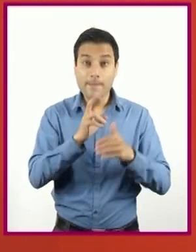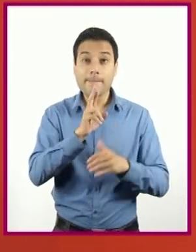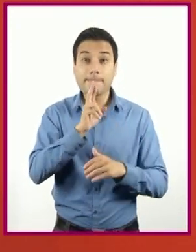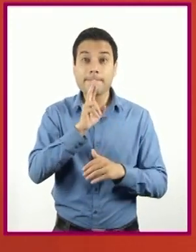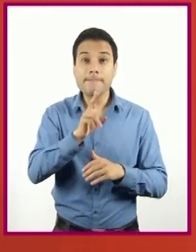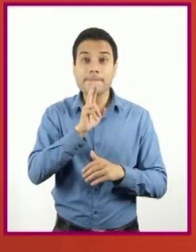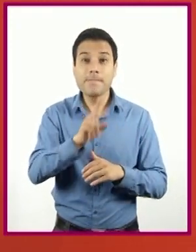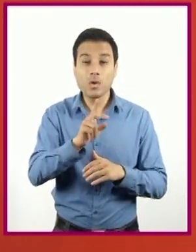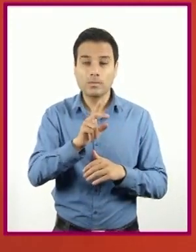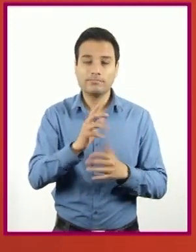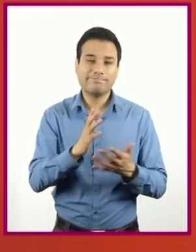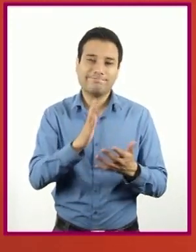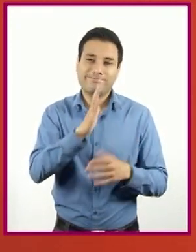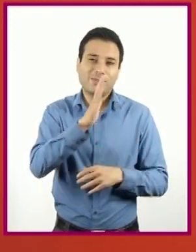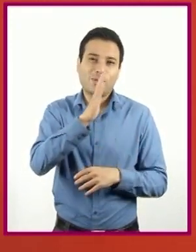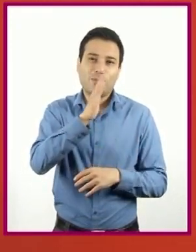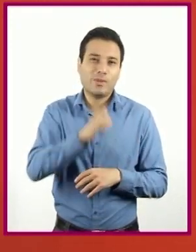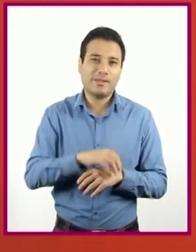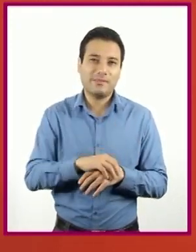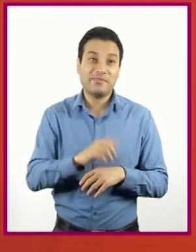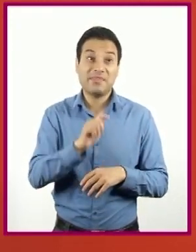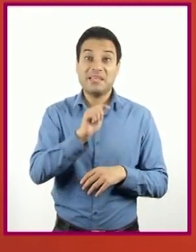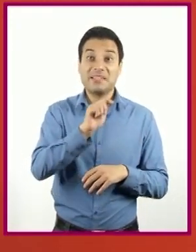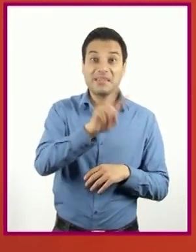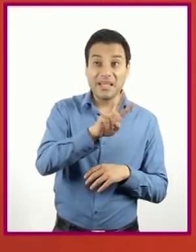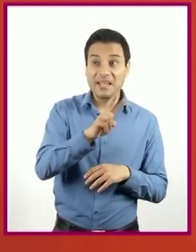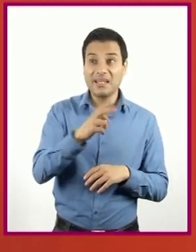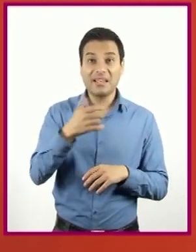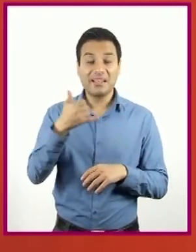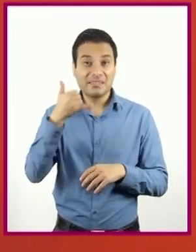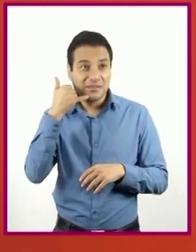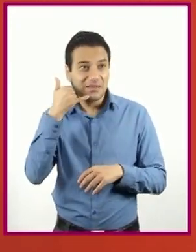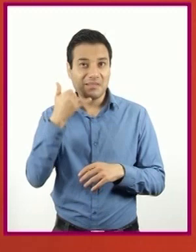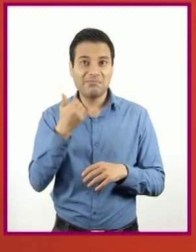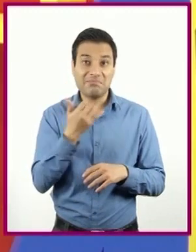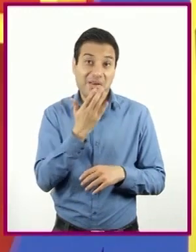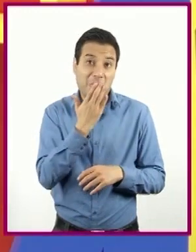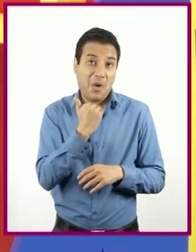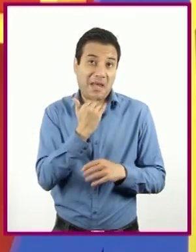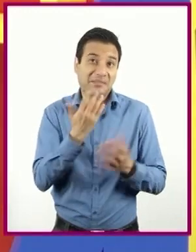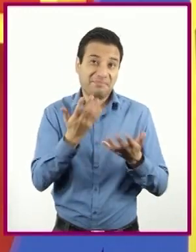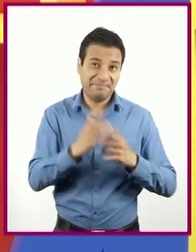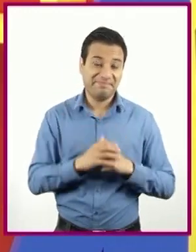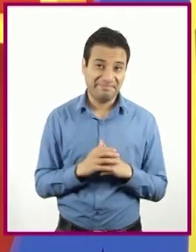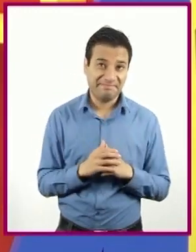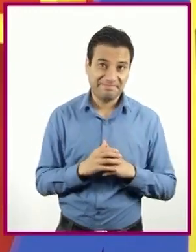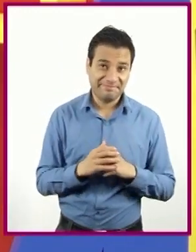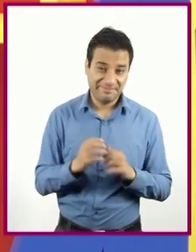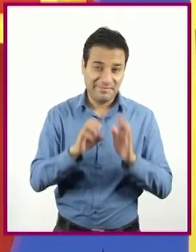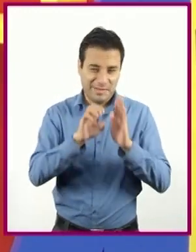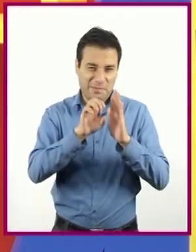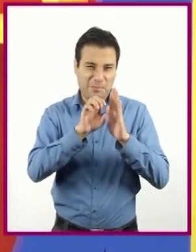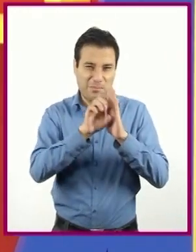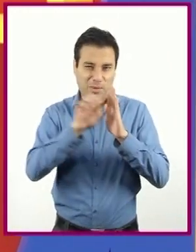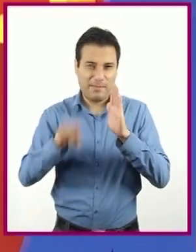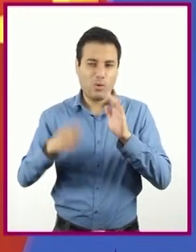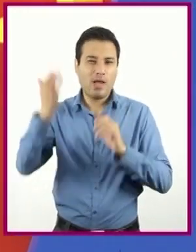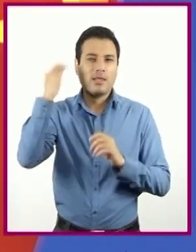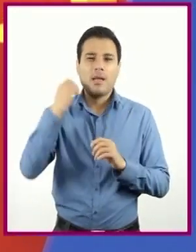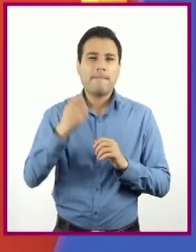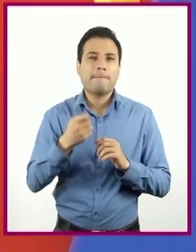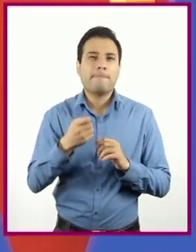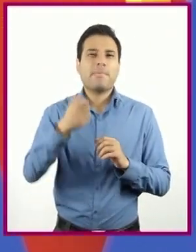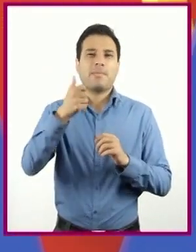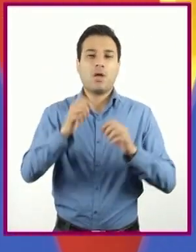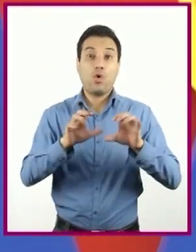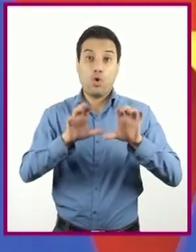cosas, incluyendo la televisión o el celular por donde ven esta sesión. Por ejemplo, las primeras computadoras no